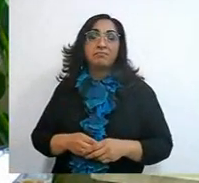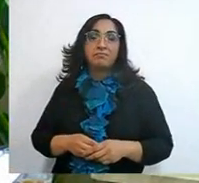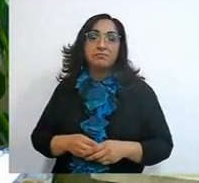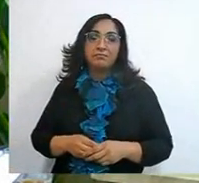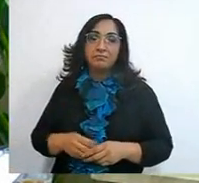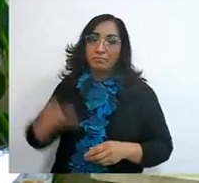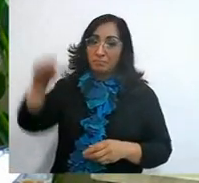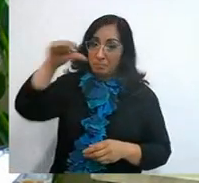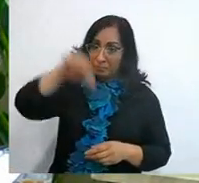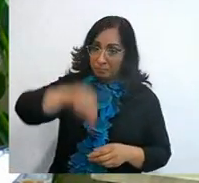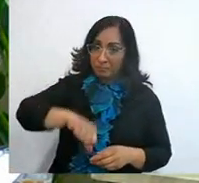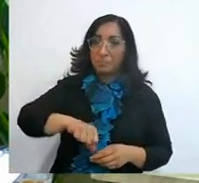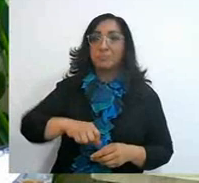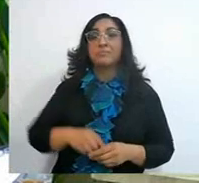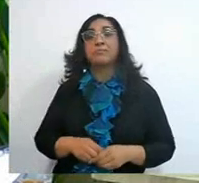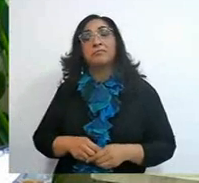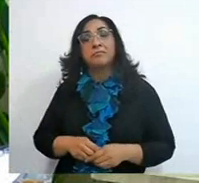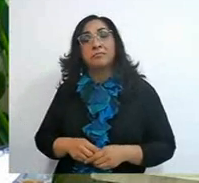Y hoy,